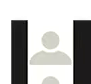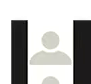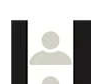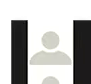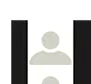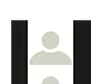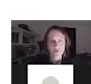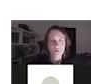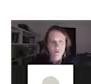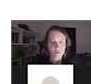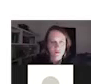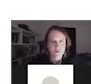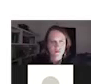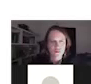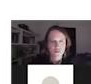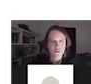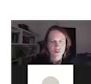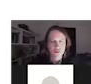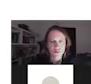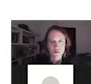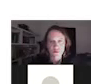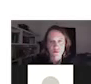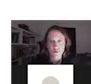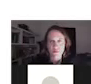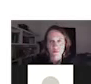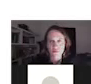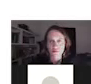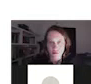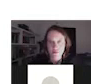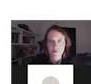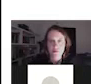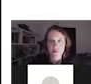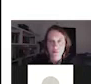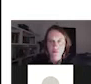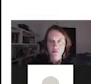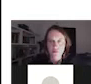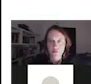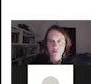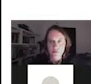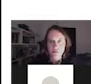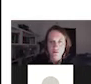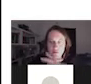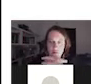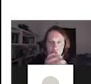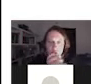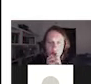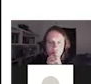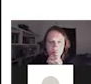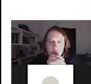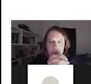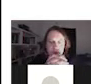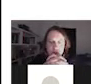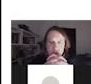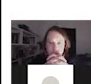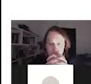Como un llamado a nuestrix amigix realix en la Ciudad de México en 2017, cantar en el coro